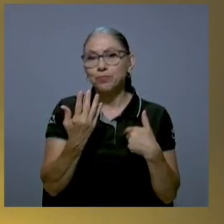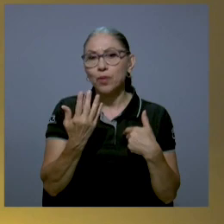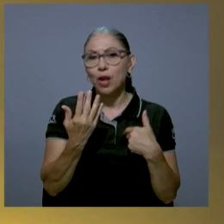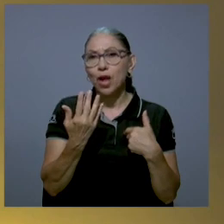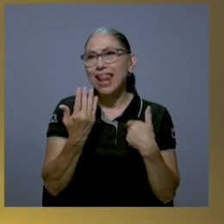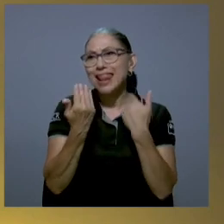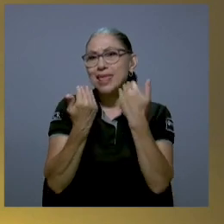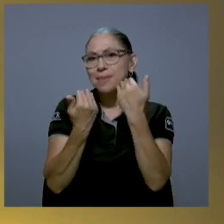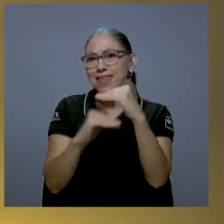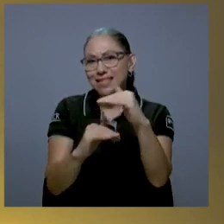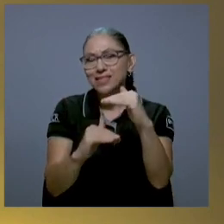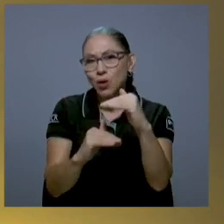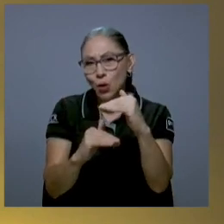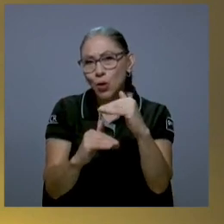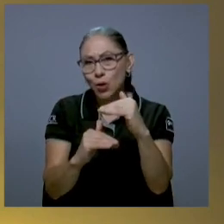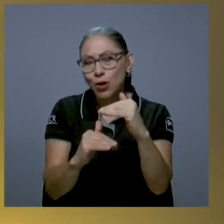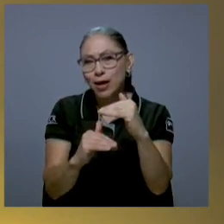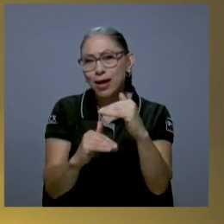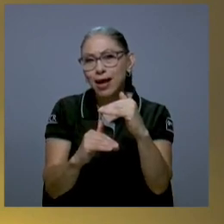limitación